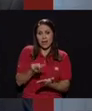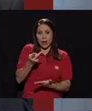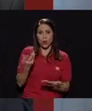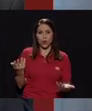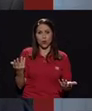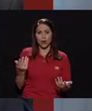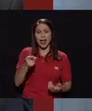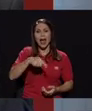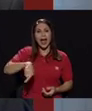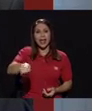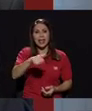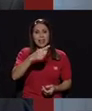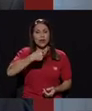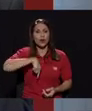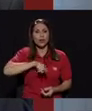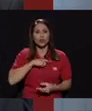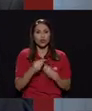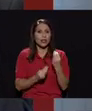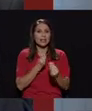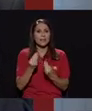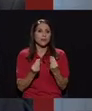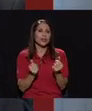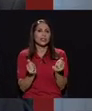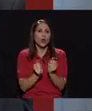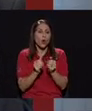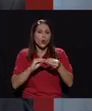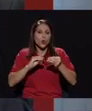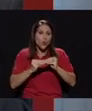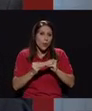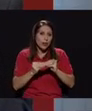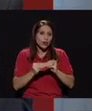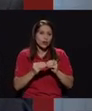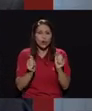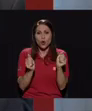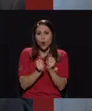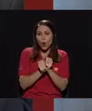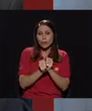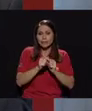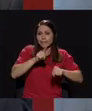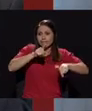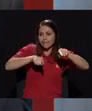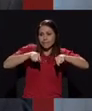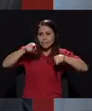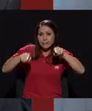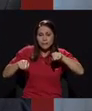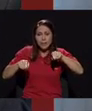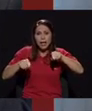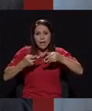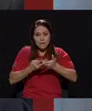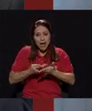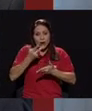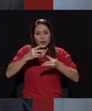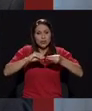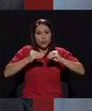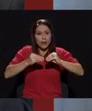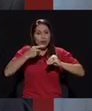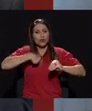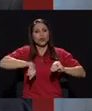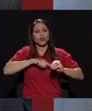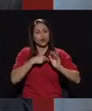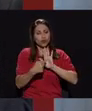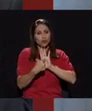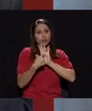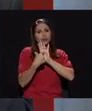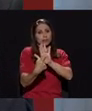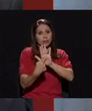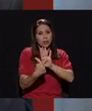que hacemos es mostrar con números o con crematística, con valores numéricos,